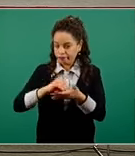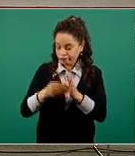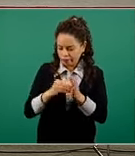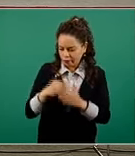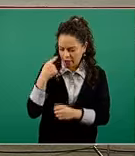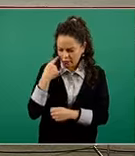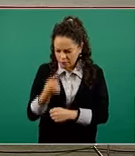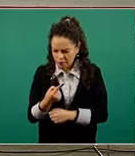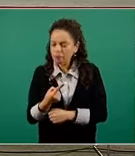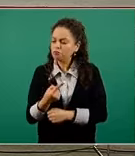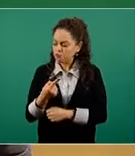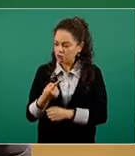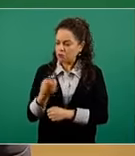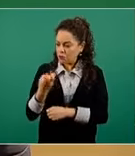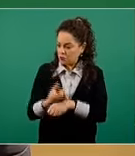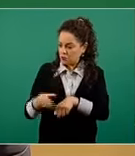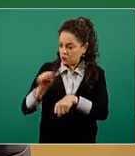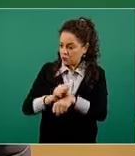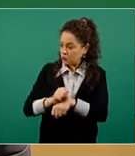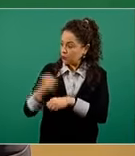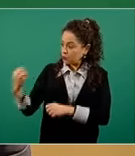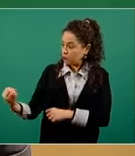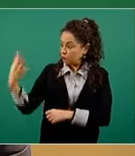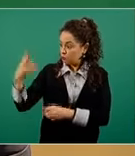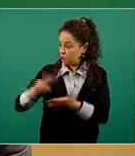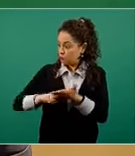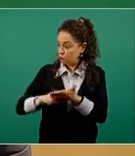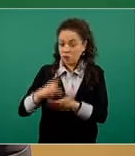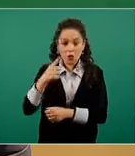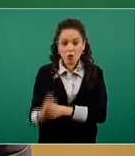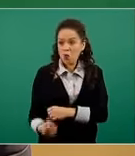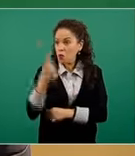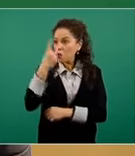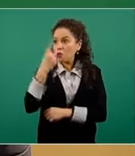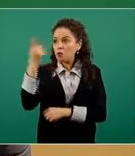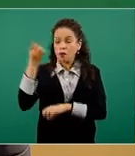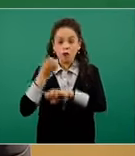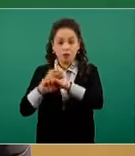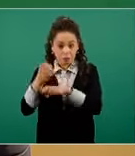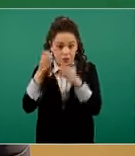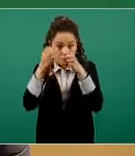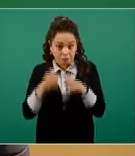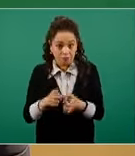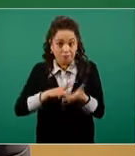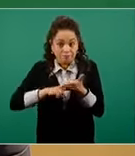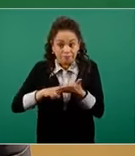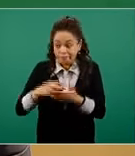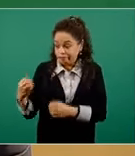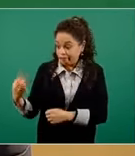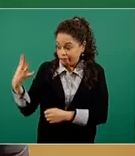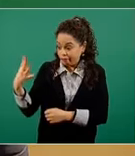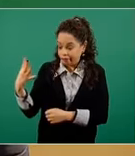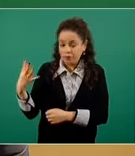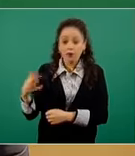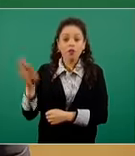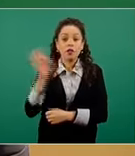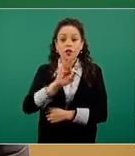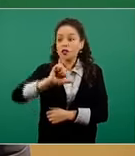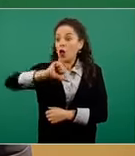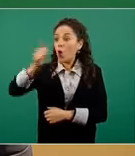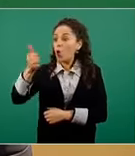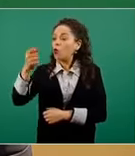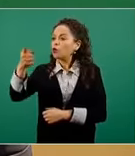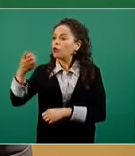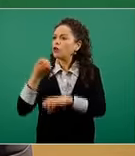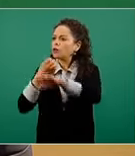Campeche está en verde en esta semana y es el único estado que lo está, si en esta semana algún otro estado hubiera estado en verde, de seguro también